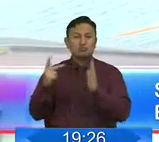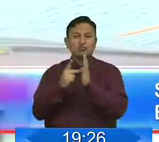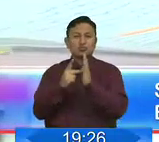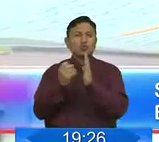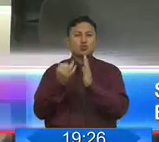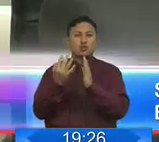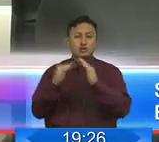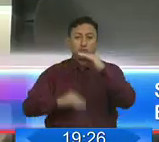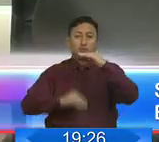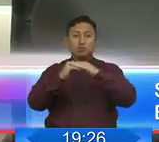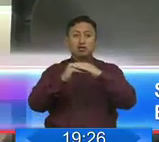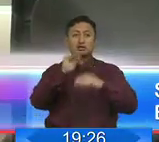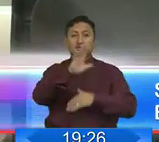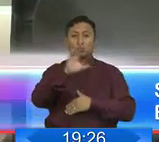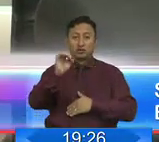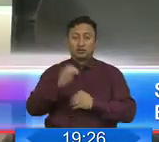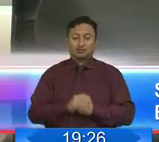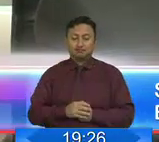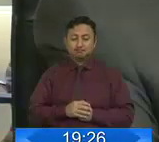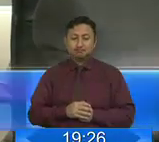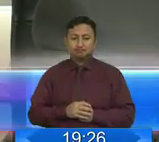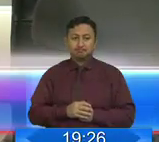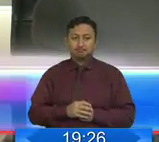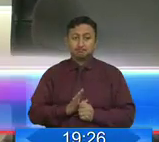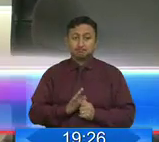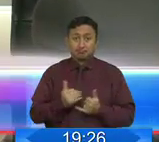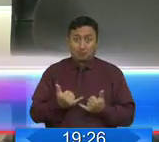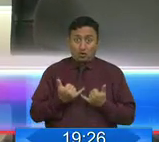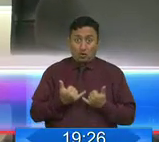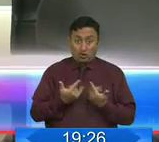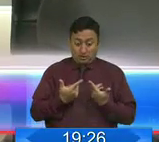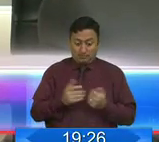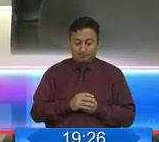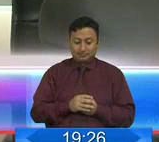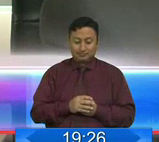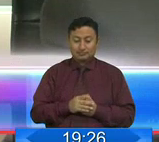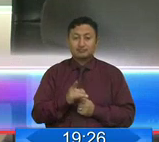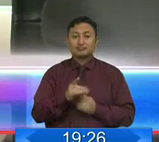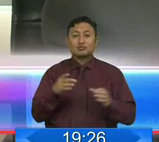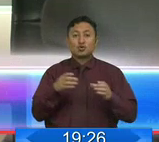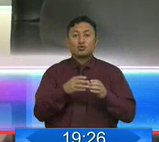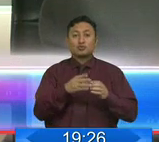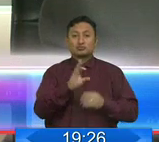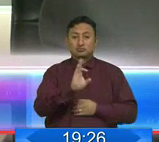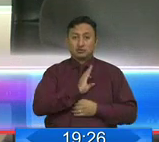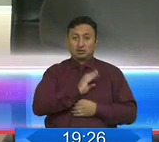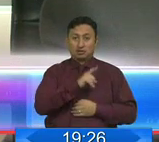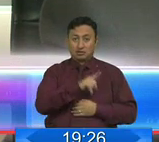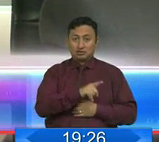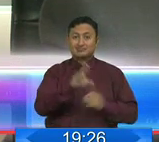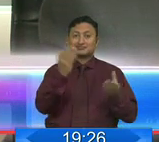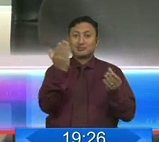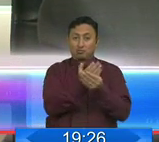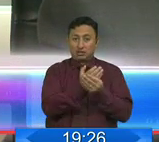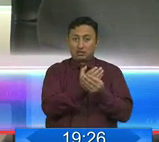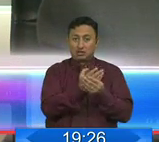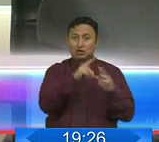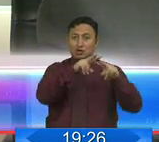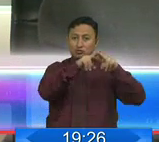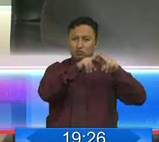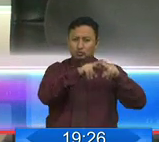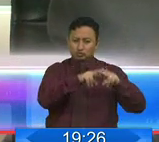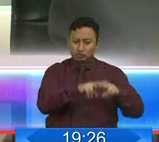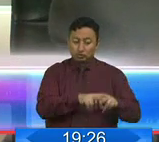50. En este momento estamos a expensas de la comisión técnica que está revisando los